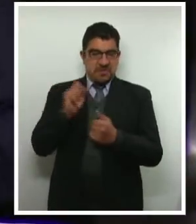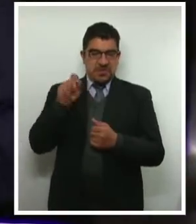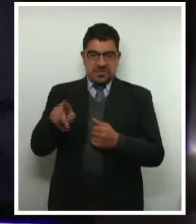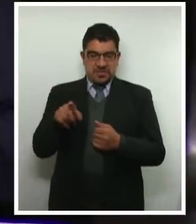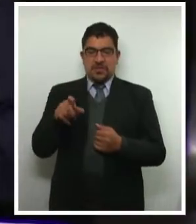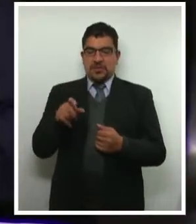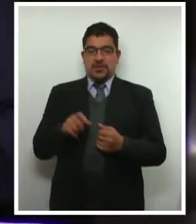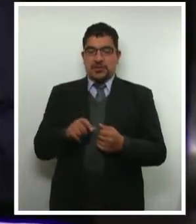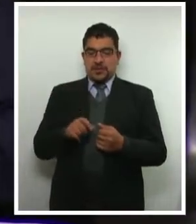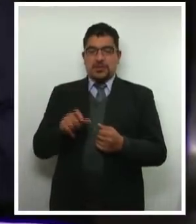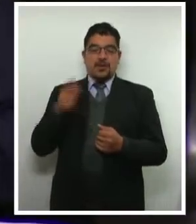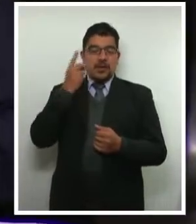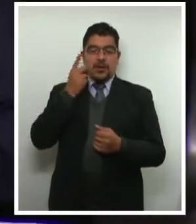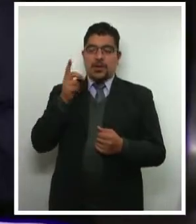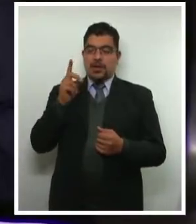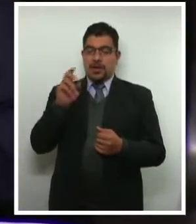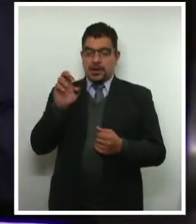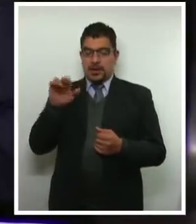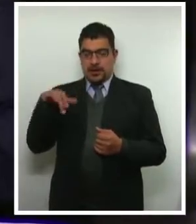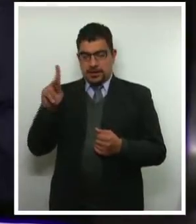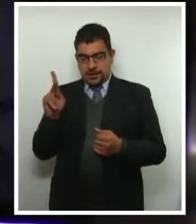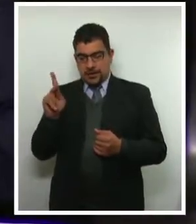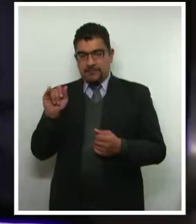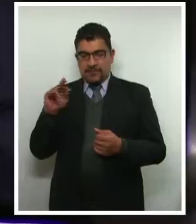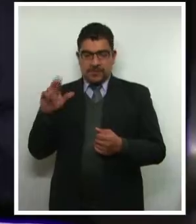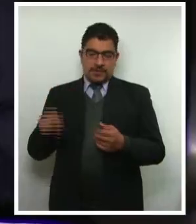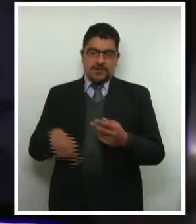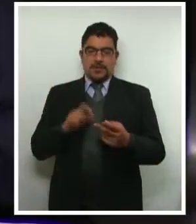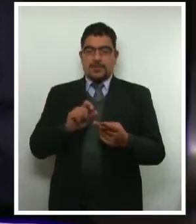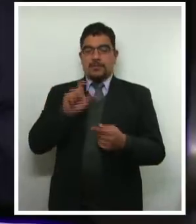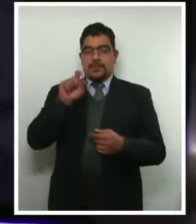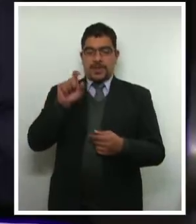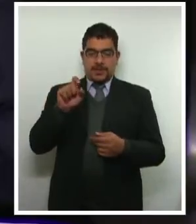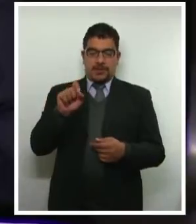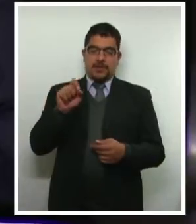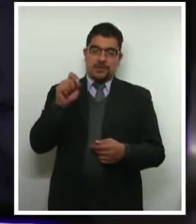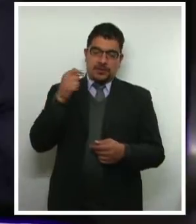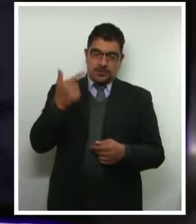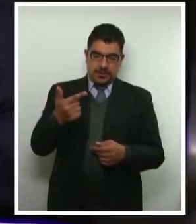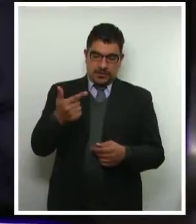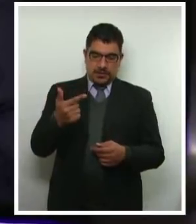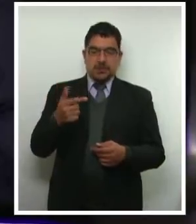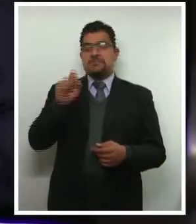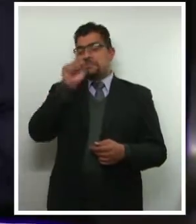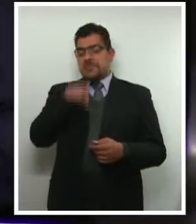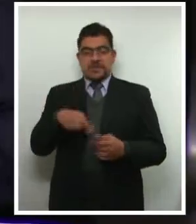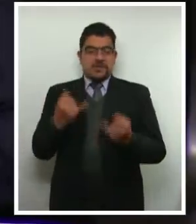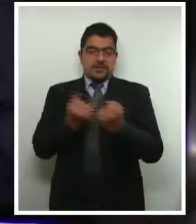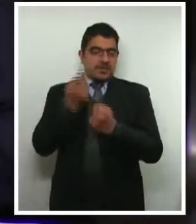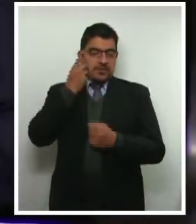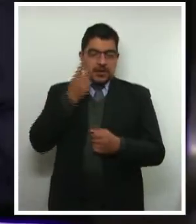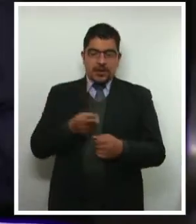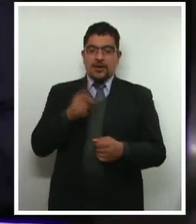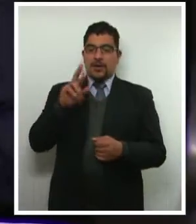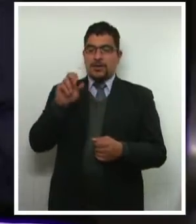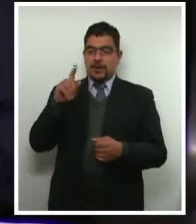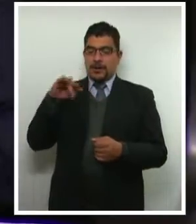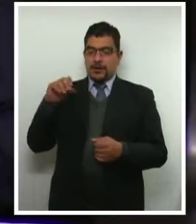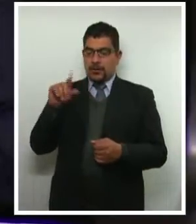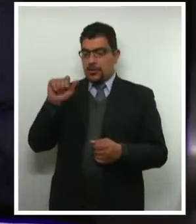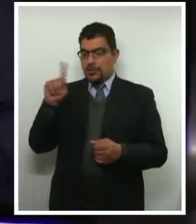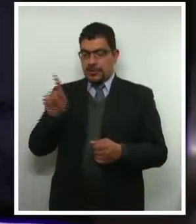por el diputado Eric Flores. El 27º por el diputado Roberto